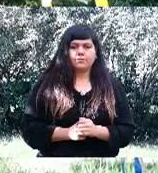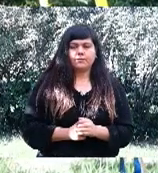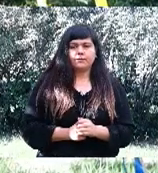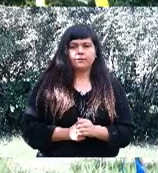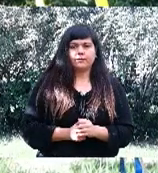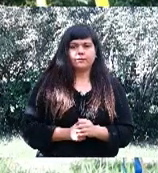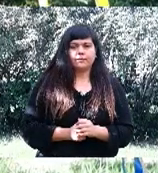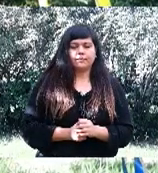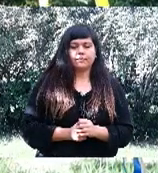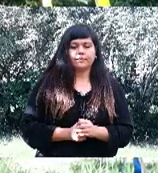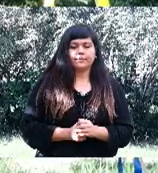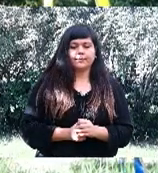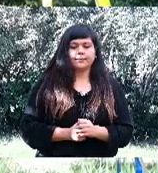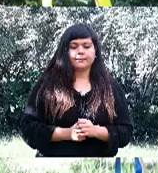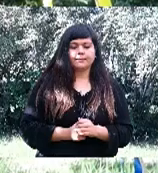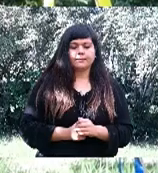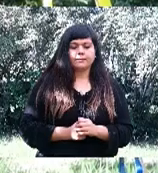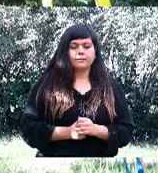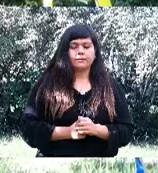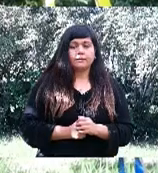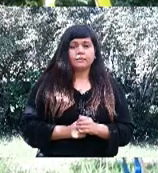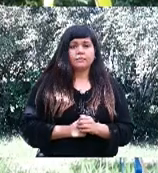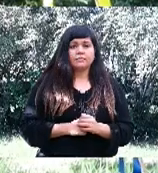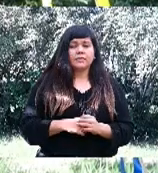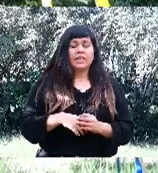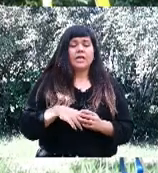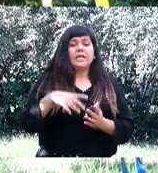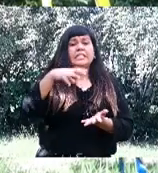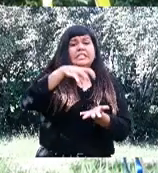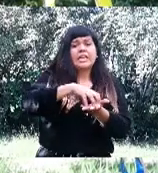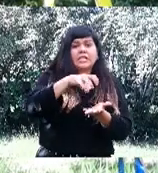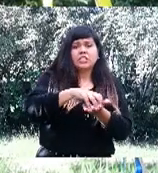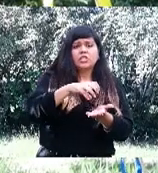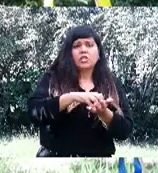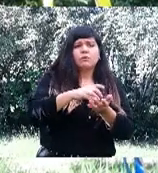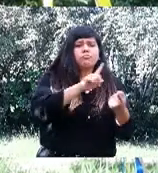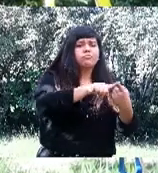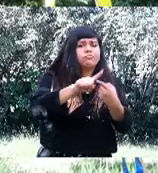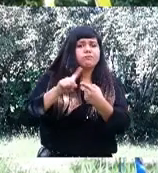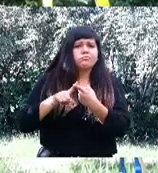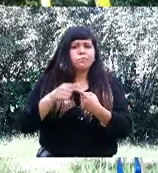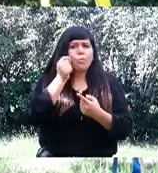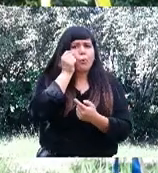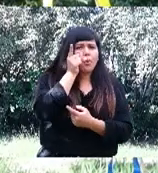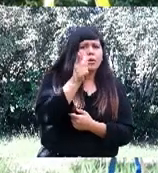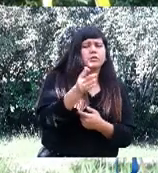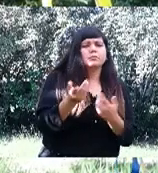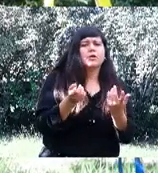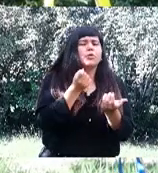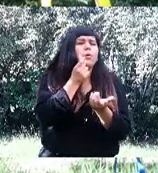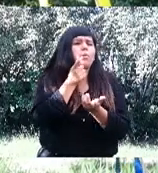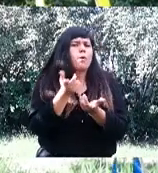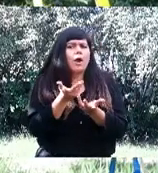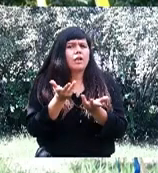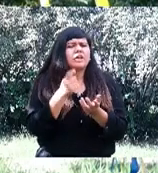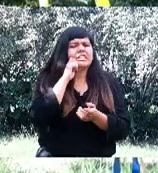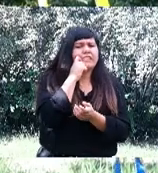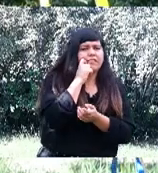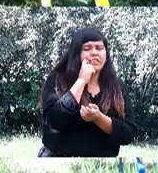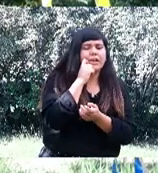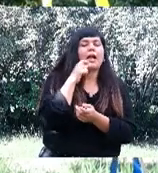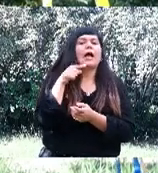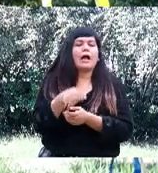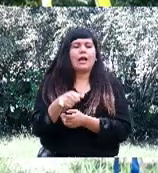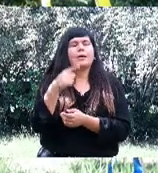eh eh qué es lo que es el centro interactivo de los conocimientos nos llega ese encargo ese desafío desde la dirección y eh nosotros